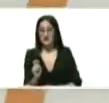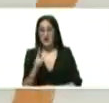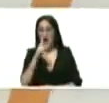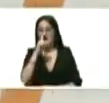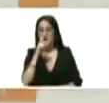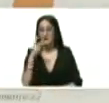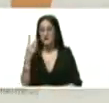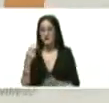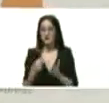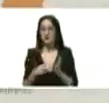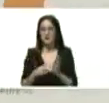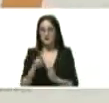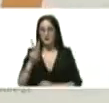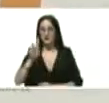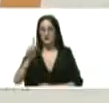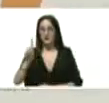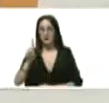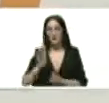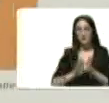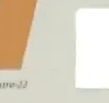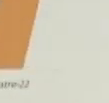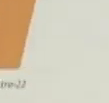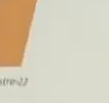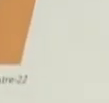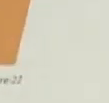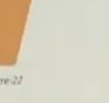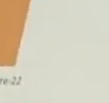del año 2021, un crecimiento de